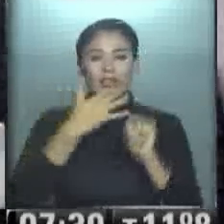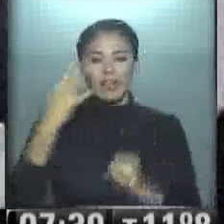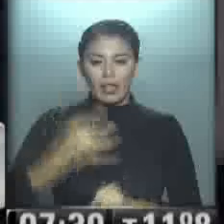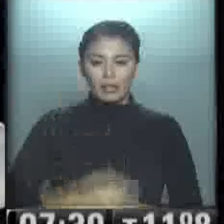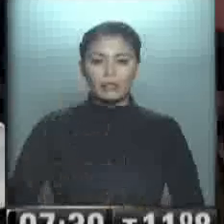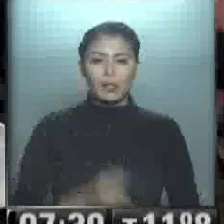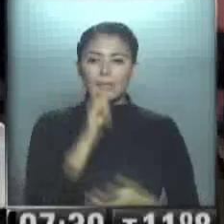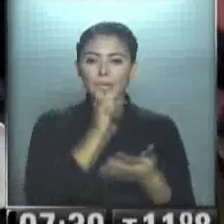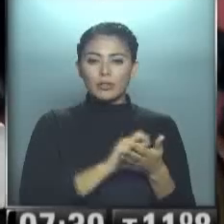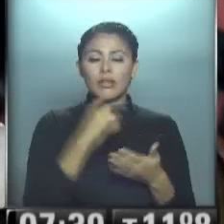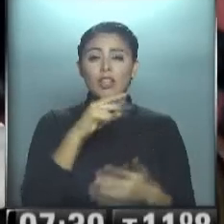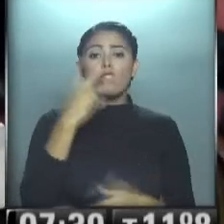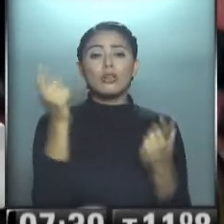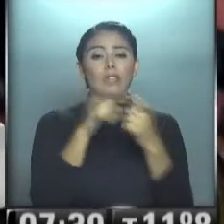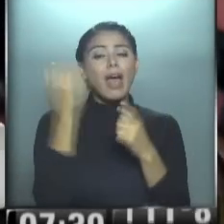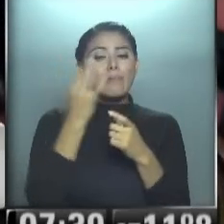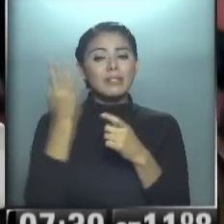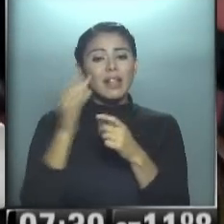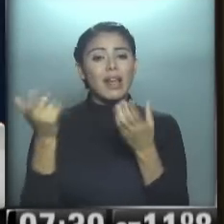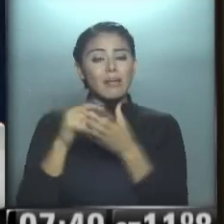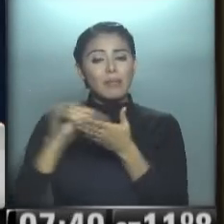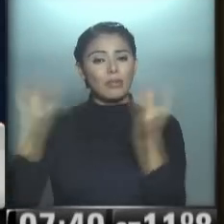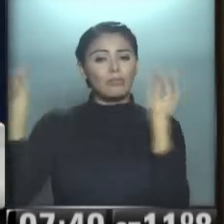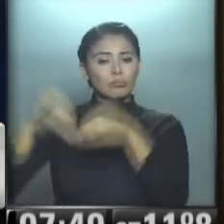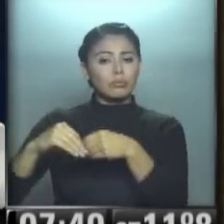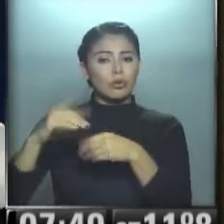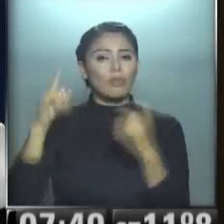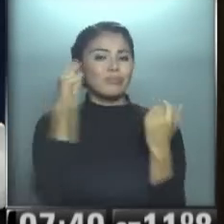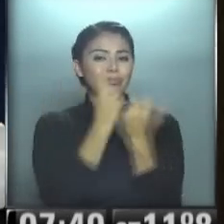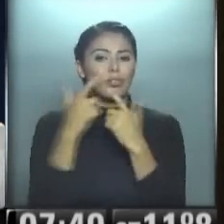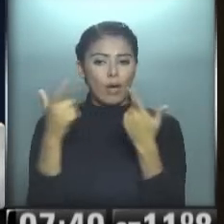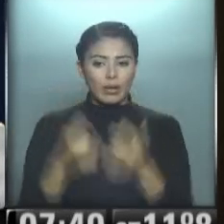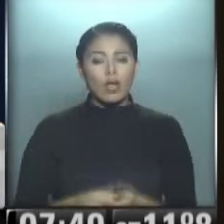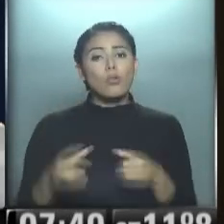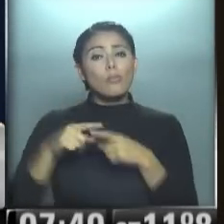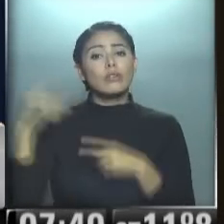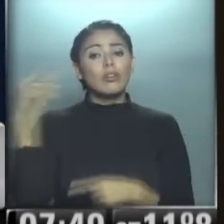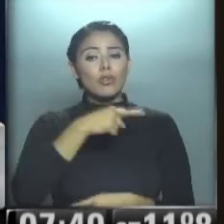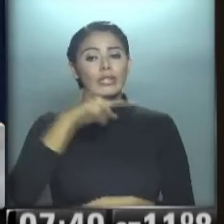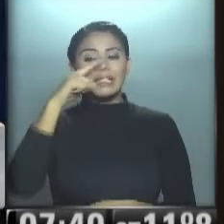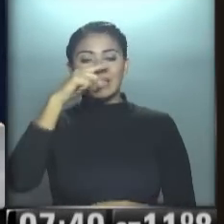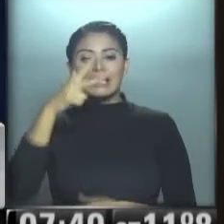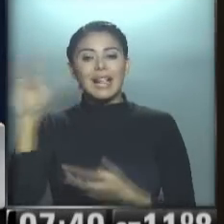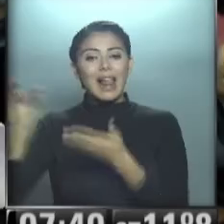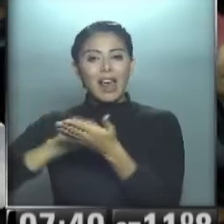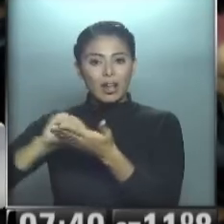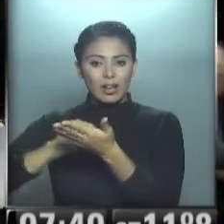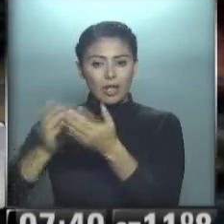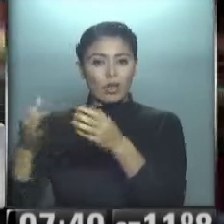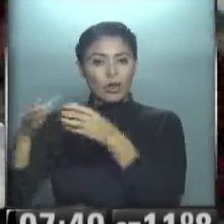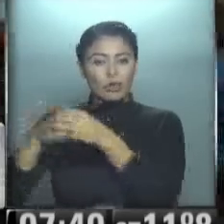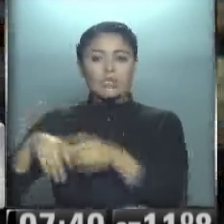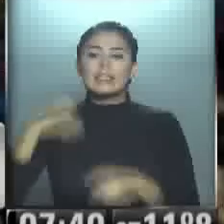Dos sesiones especiales fracasaron en la Cámara de Diputados por falta de quórum. La oposición reunió 73 legisladores en